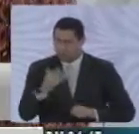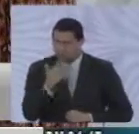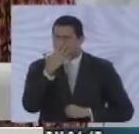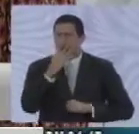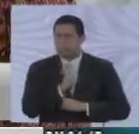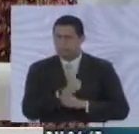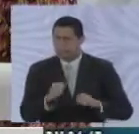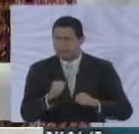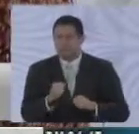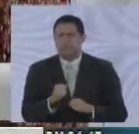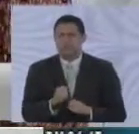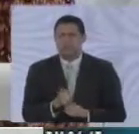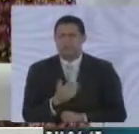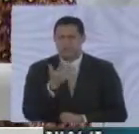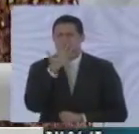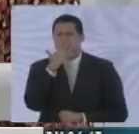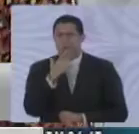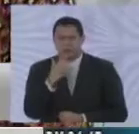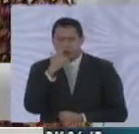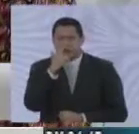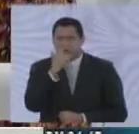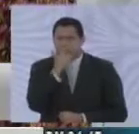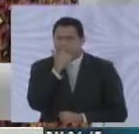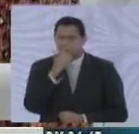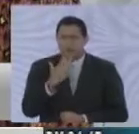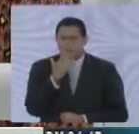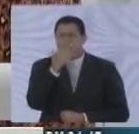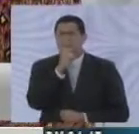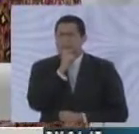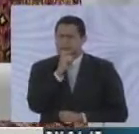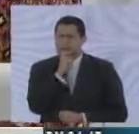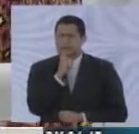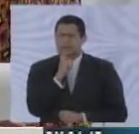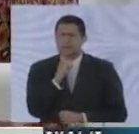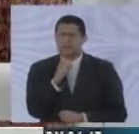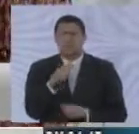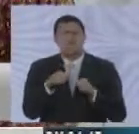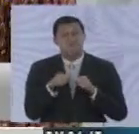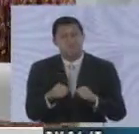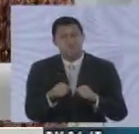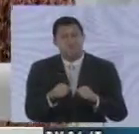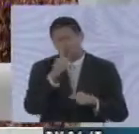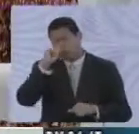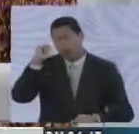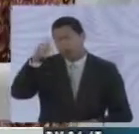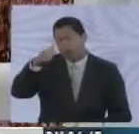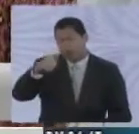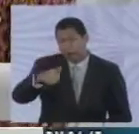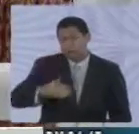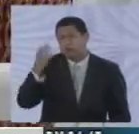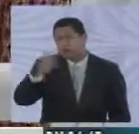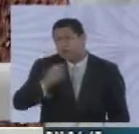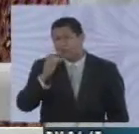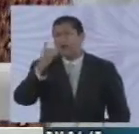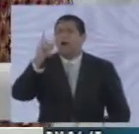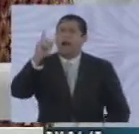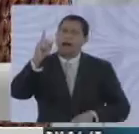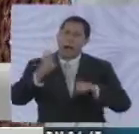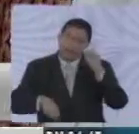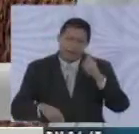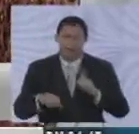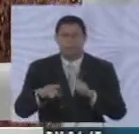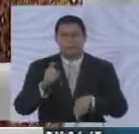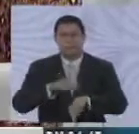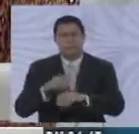de impedimento para respirar a través de la nariz. Por lo general puede ser permanente, todo el año, siempre, o puede ser en